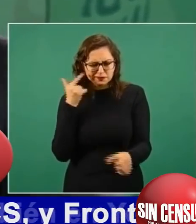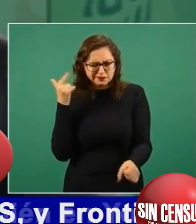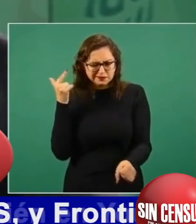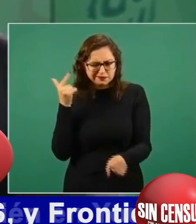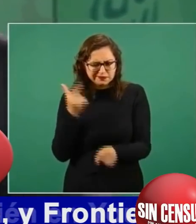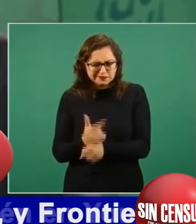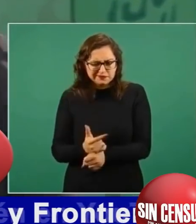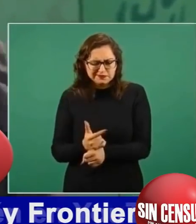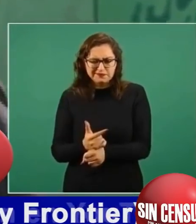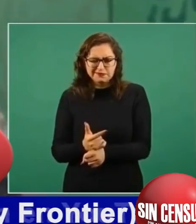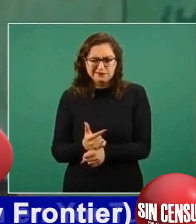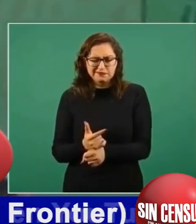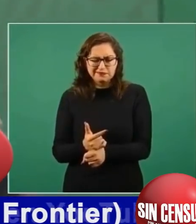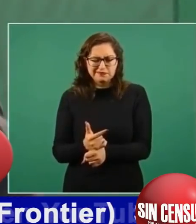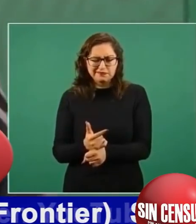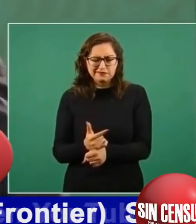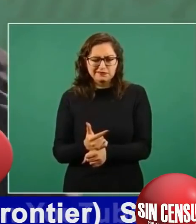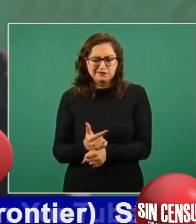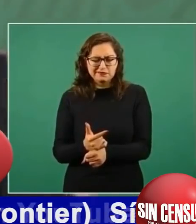de que no habían